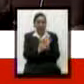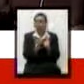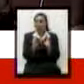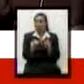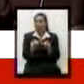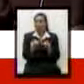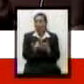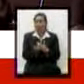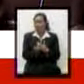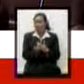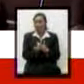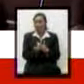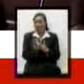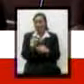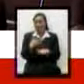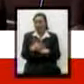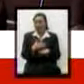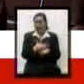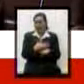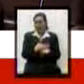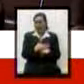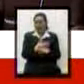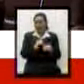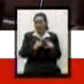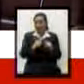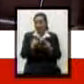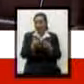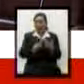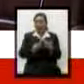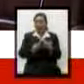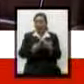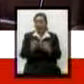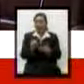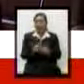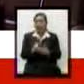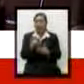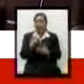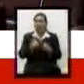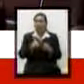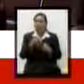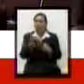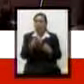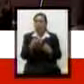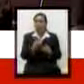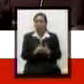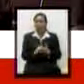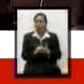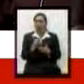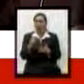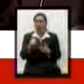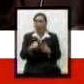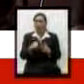otorgarán nuevas autorizaciones para el desarrollo de las actividades de reparación y reacondicionamiento de vehículos usados en los